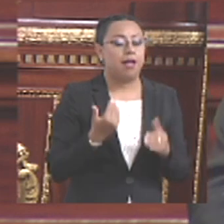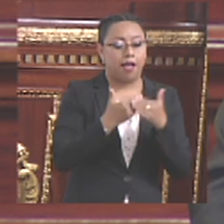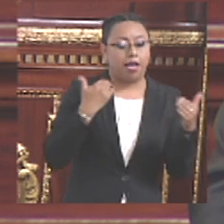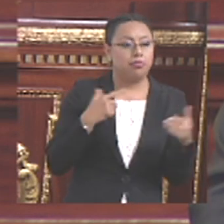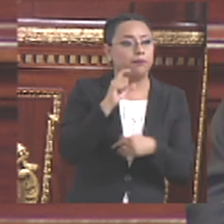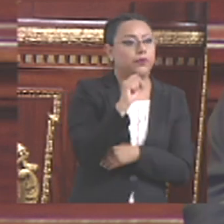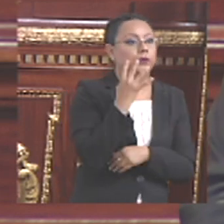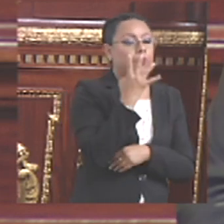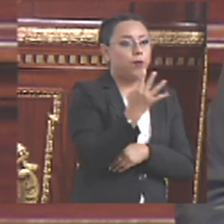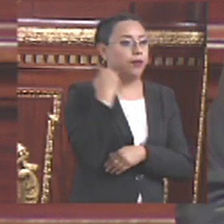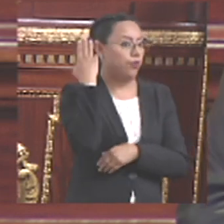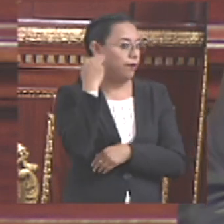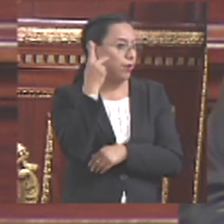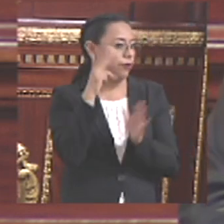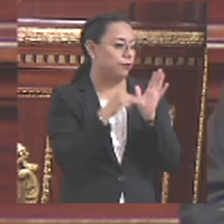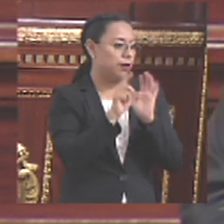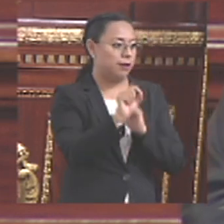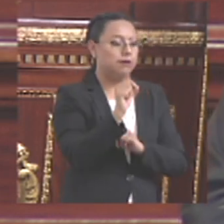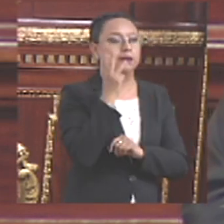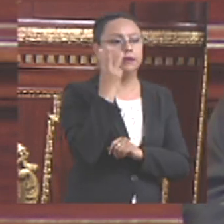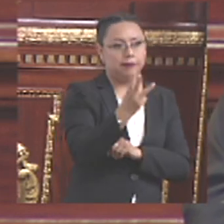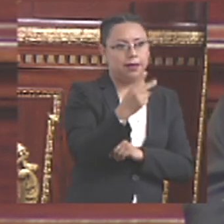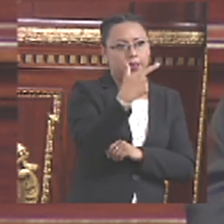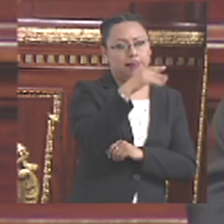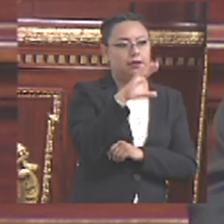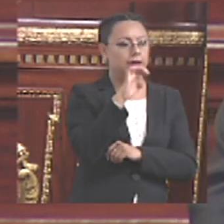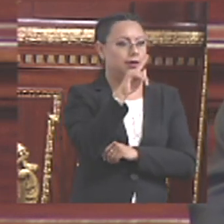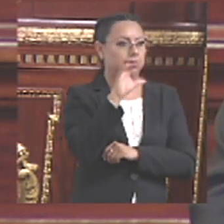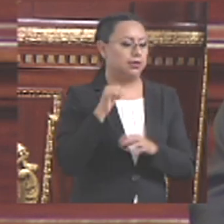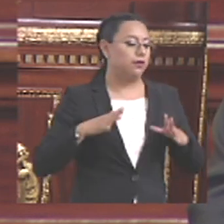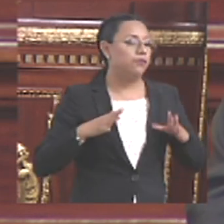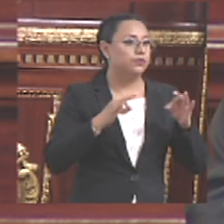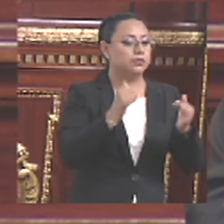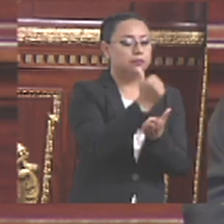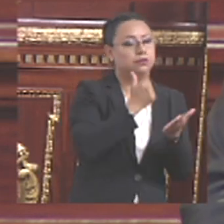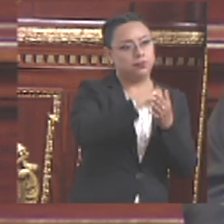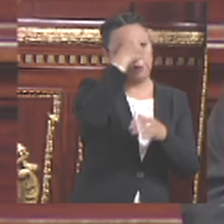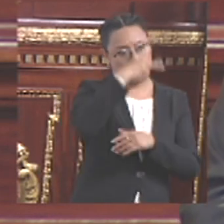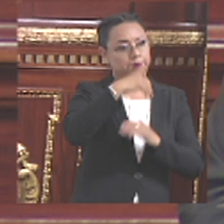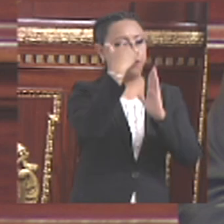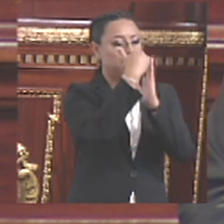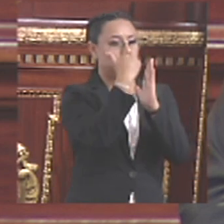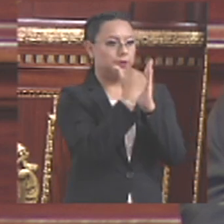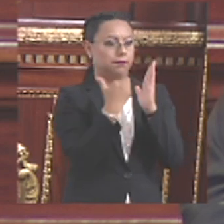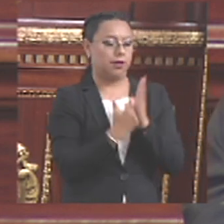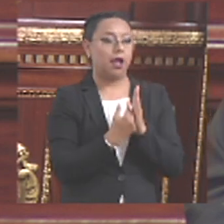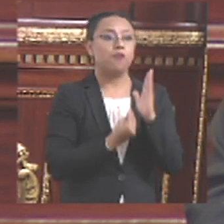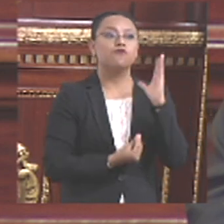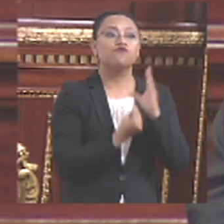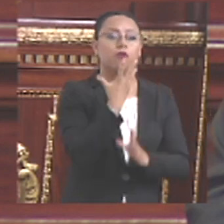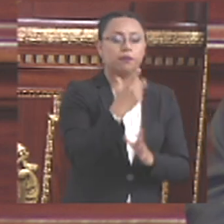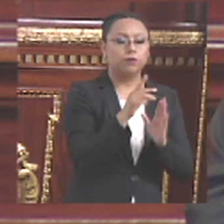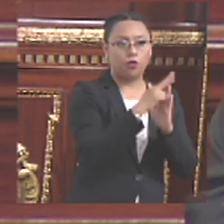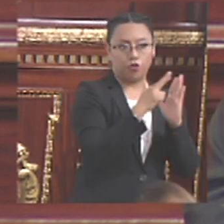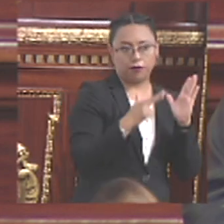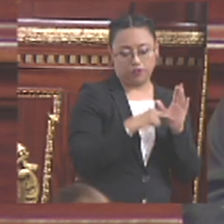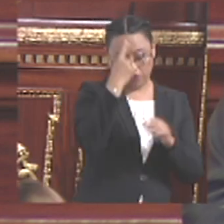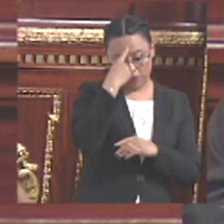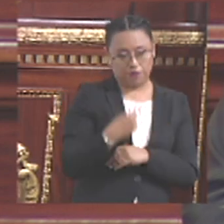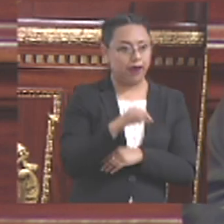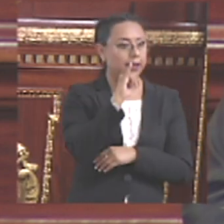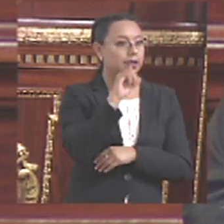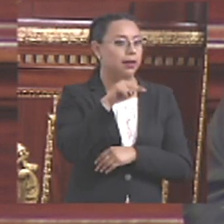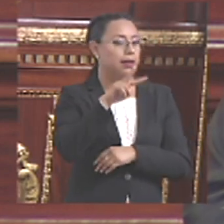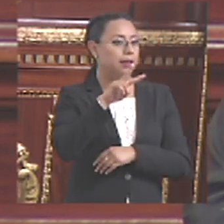marzo del 2023 en la Gaceta Oficial de la Ciudad de México se establecieron los nuevos lineamientos para que el Instituto de